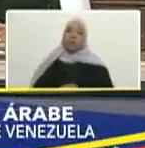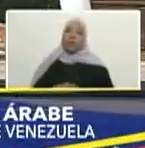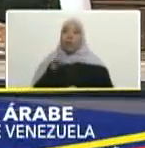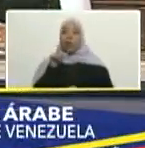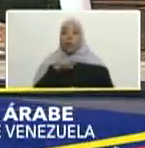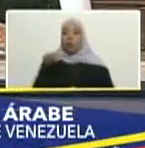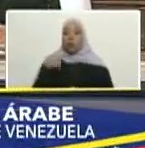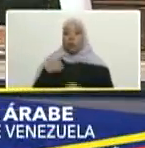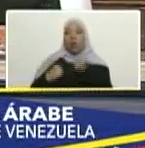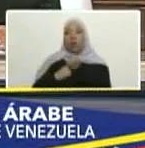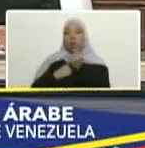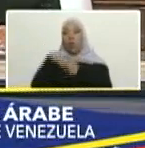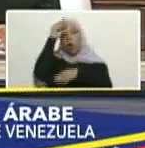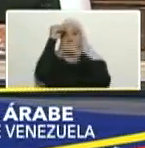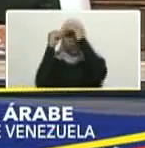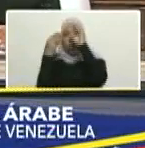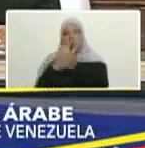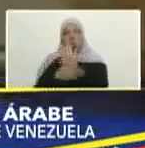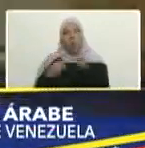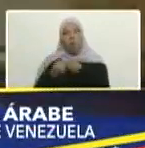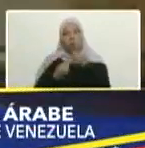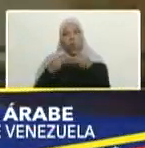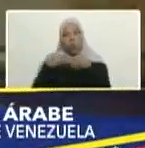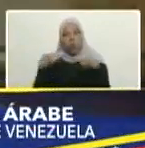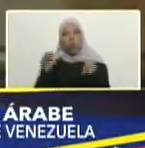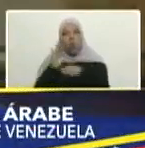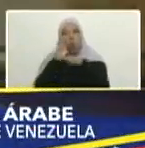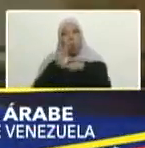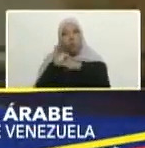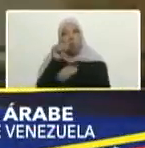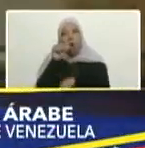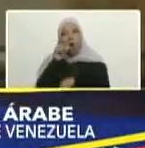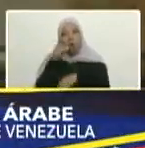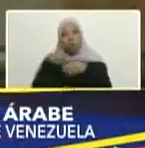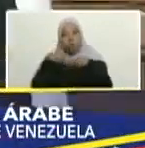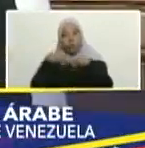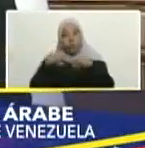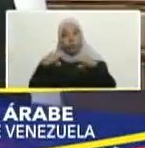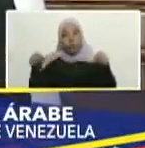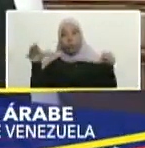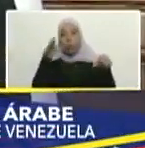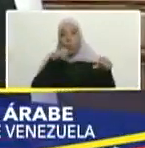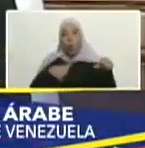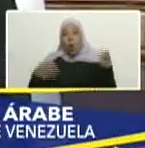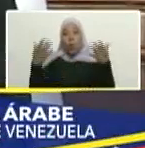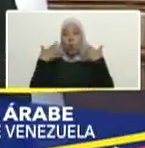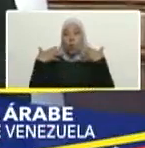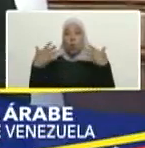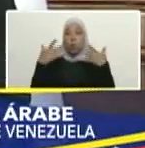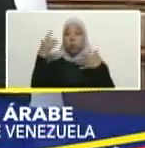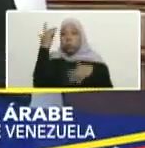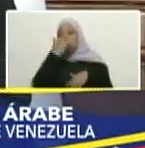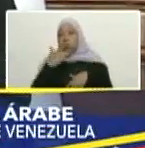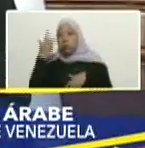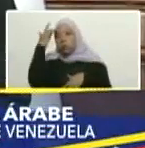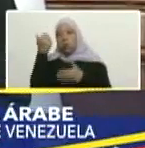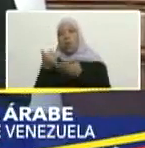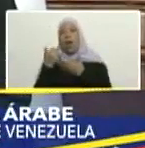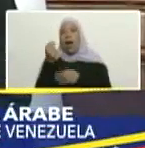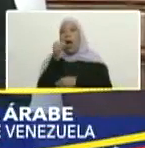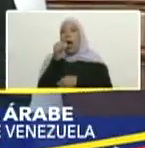para nosotros aprender cómo ustedes en el desierto allá del África hacen para